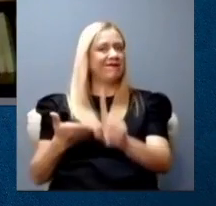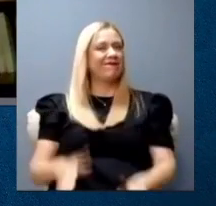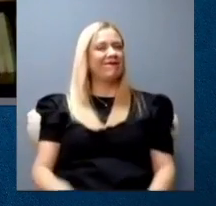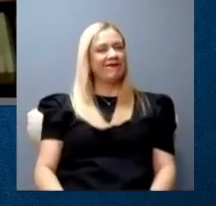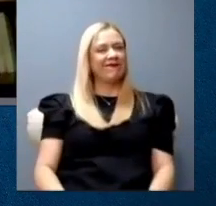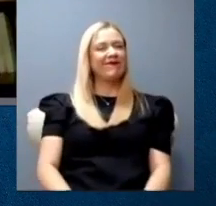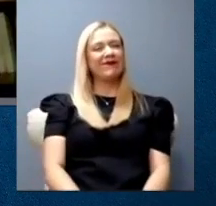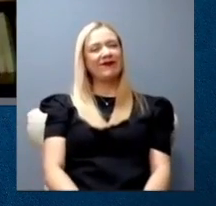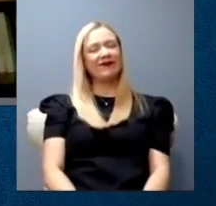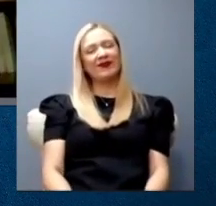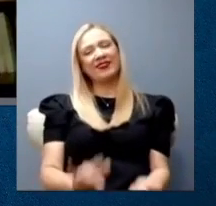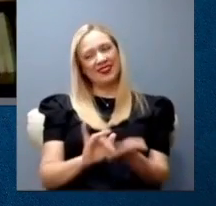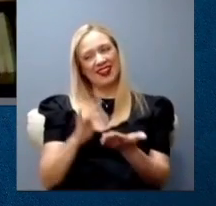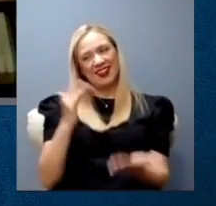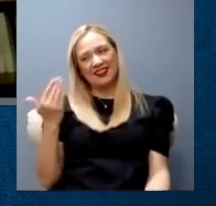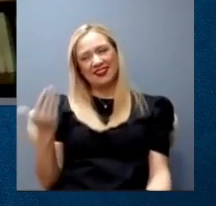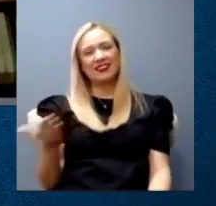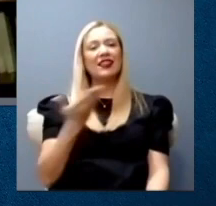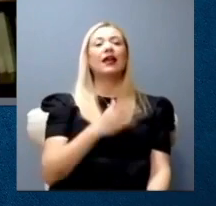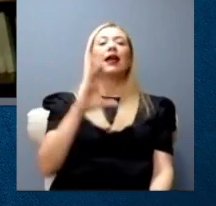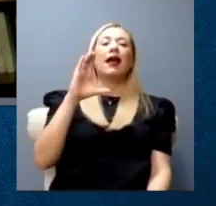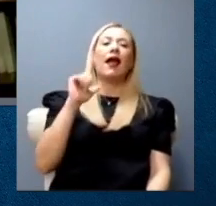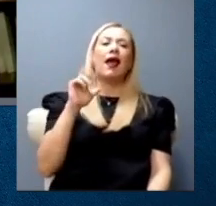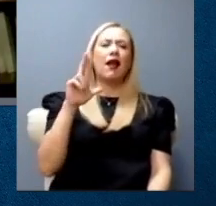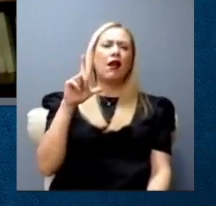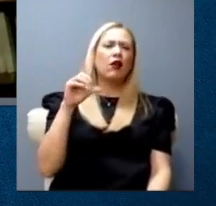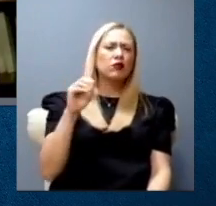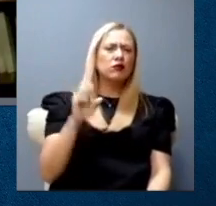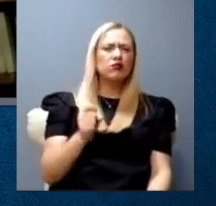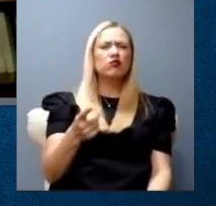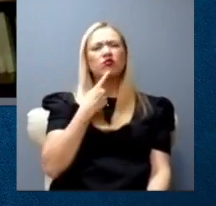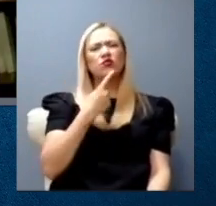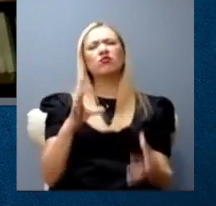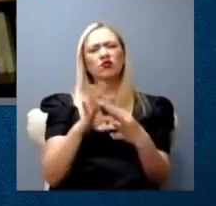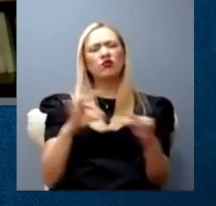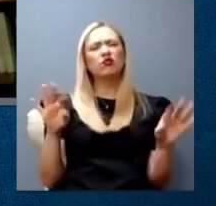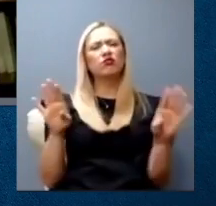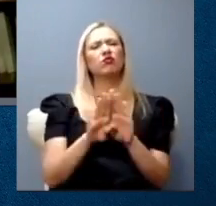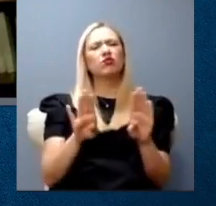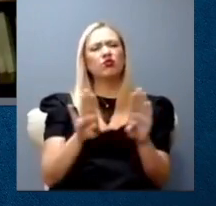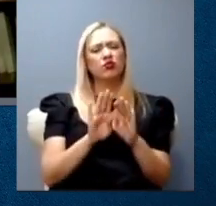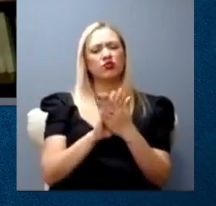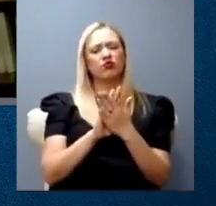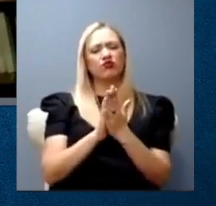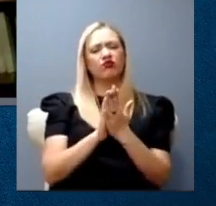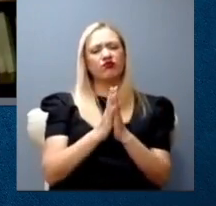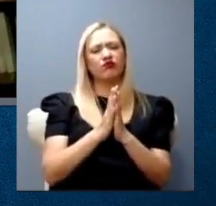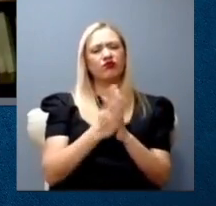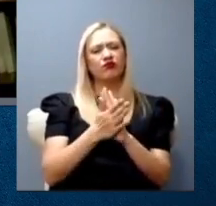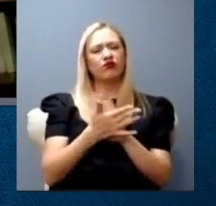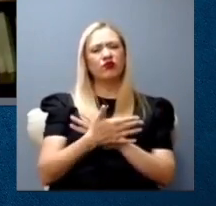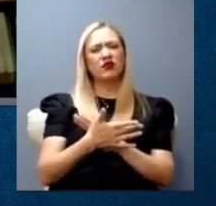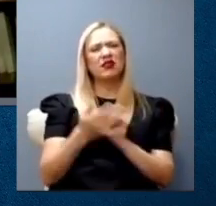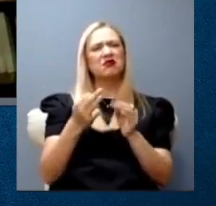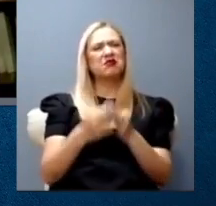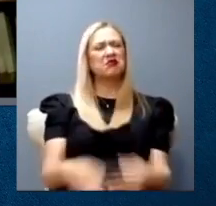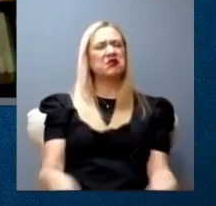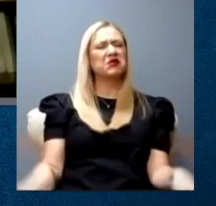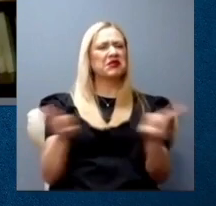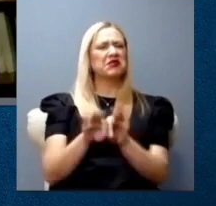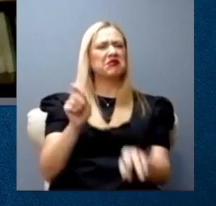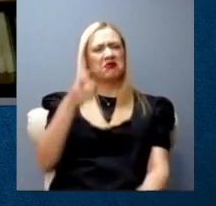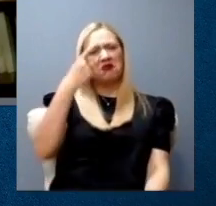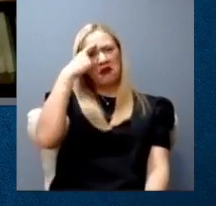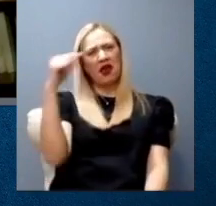Carlos, me gustaría que nos contaras en este proceso de internacionalización de los derechos humanos, qué relevancia tuvo la creación